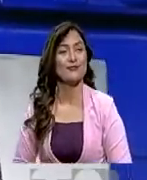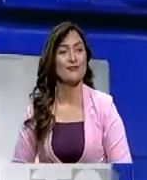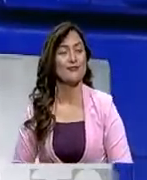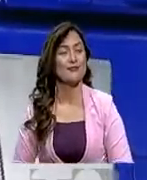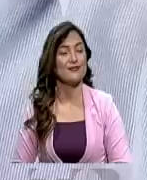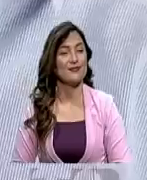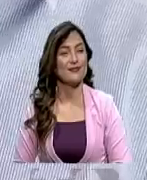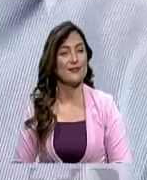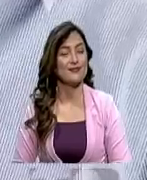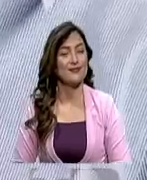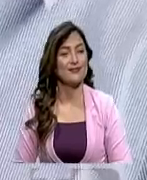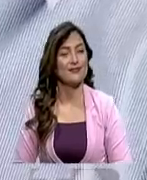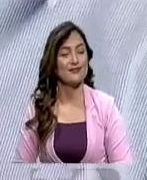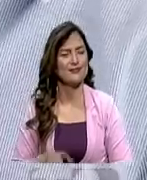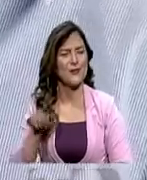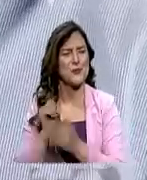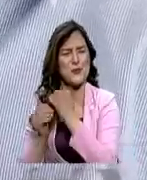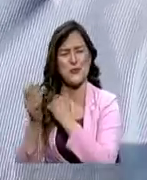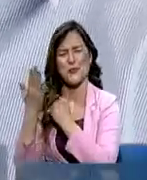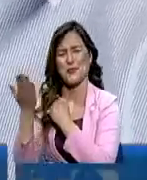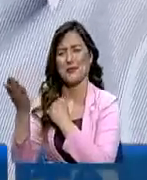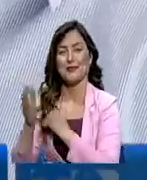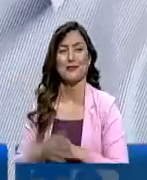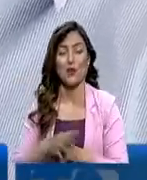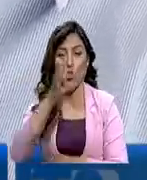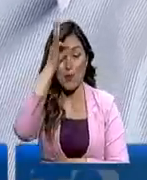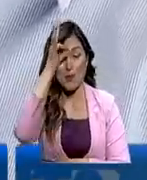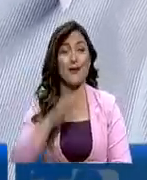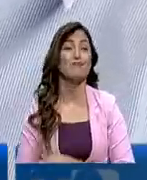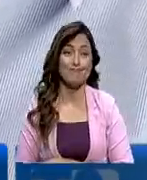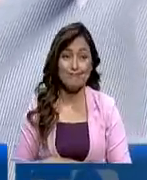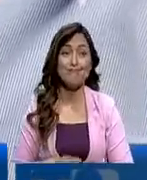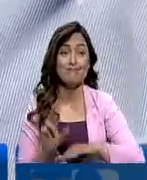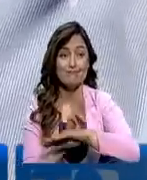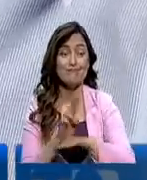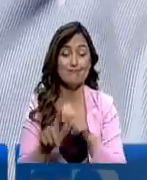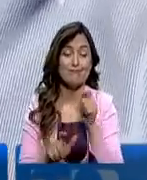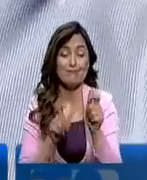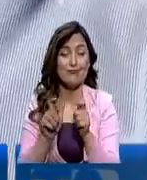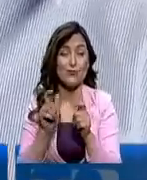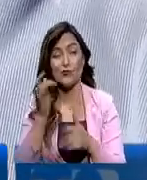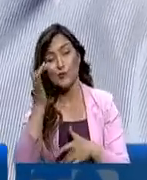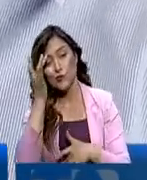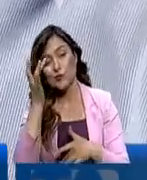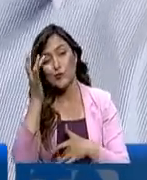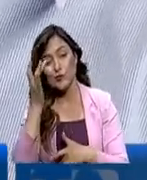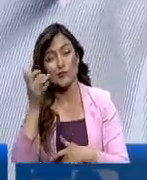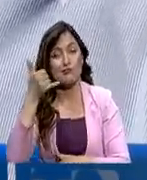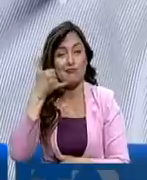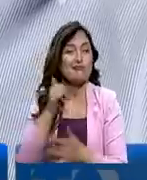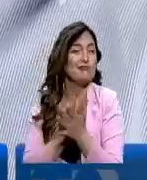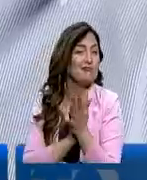escucho. Es una reliquia, pero aquí en el hospital sí sirve para que los pacientes también puedan comunicarse, ya sea que no tengan